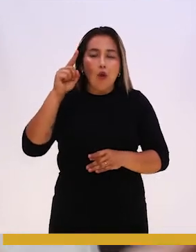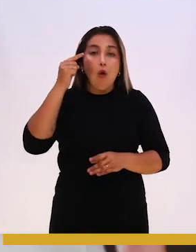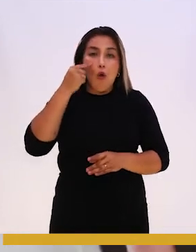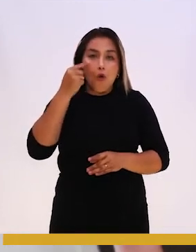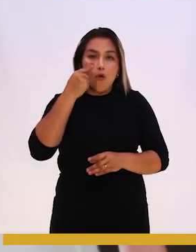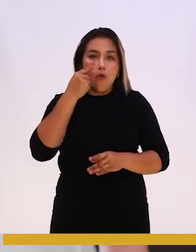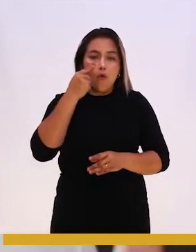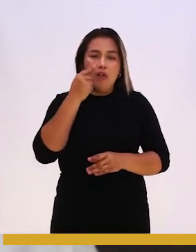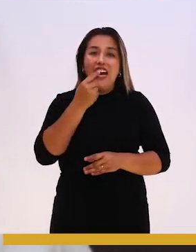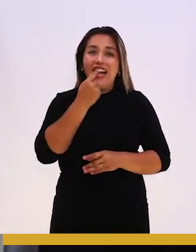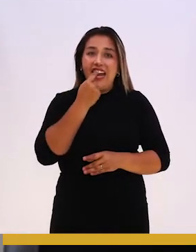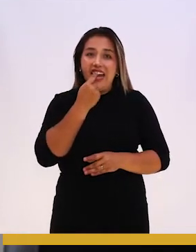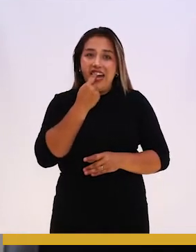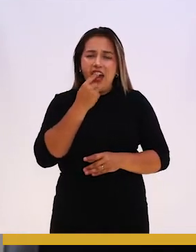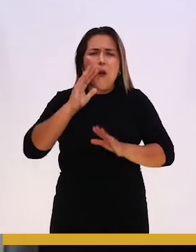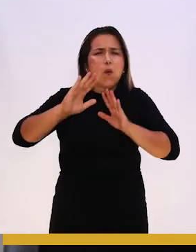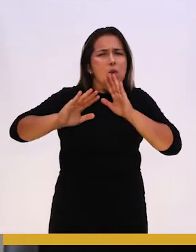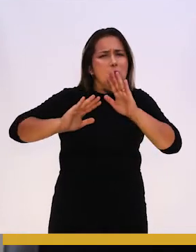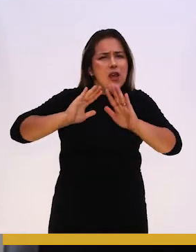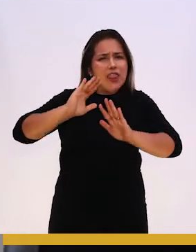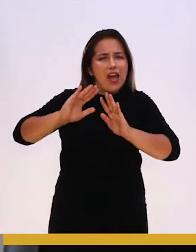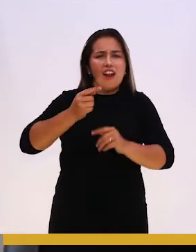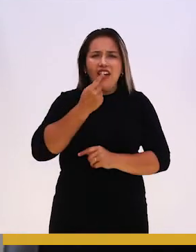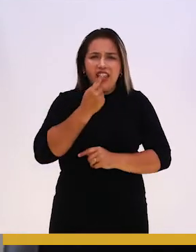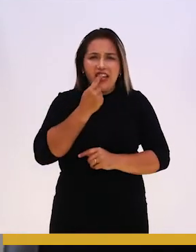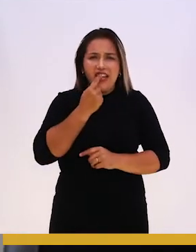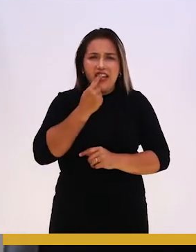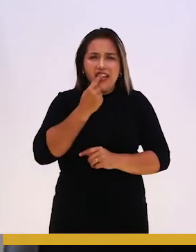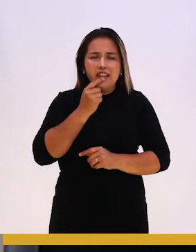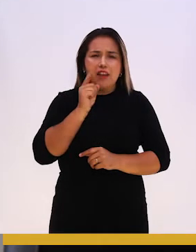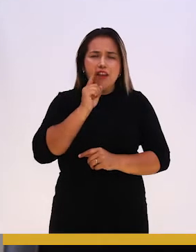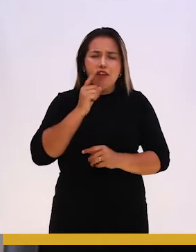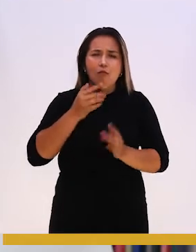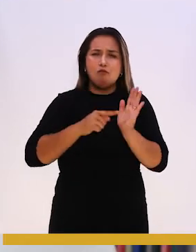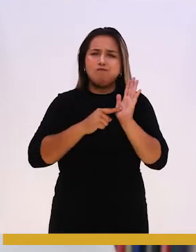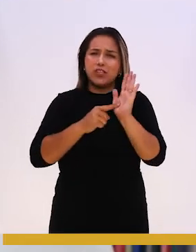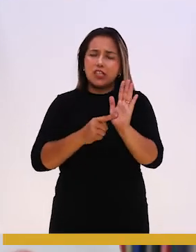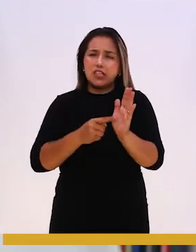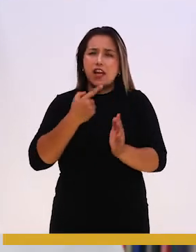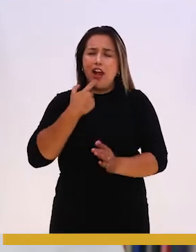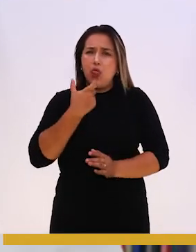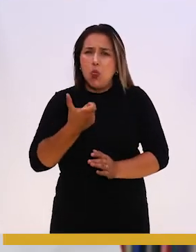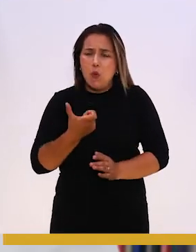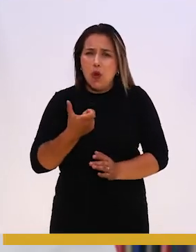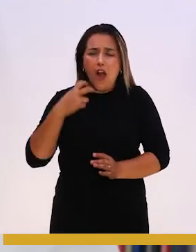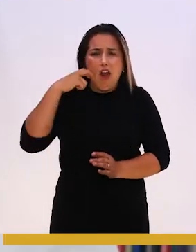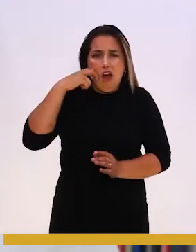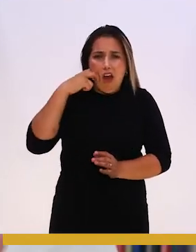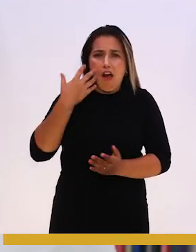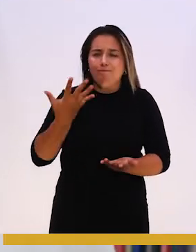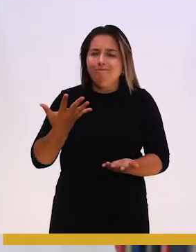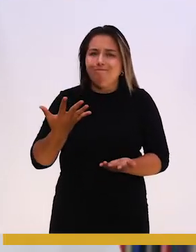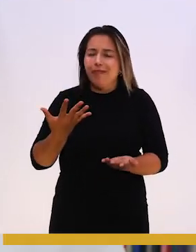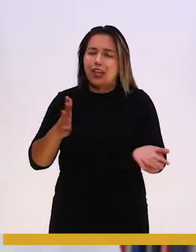dentadura. Cuídate tus dientes. Tener presente siempre la dureza de los alimentos, porque si tiene un problema dental, esto